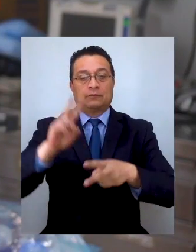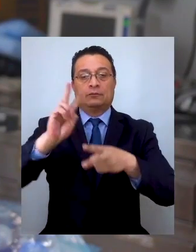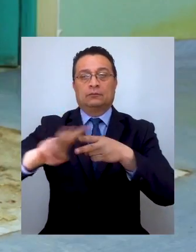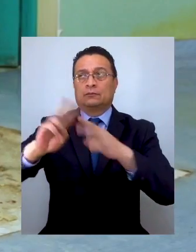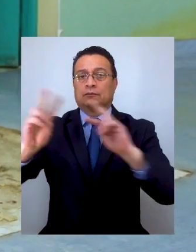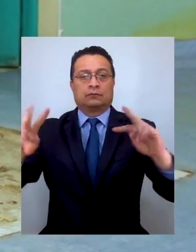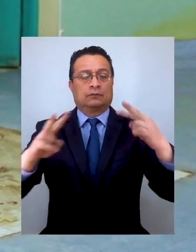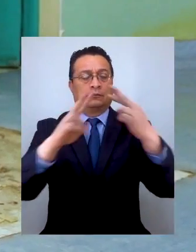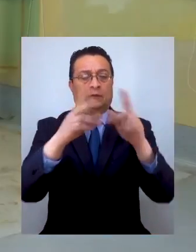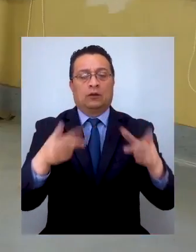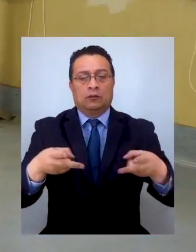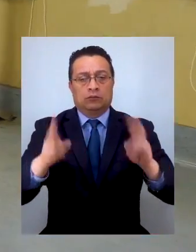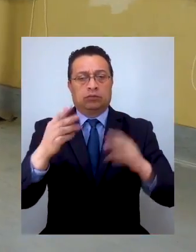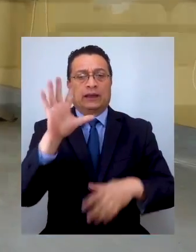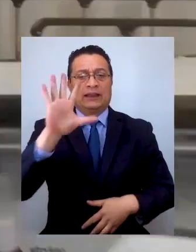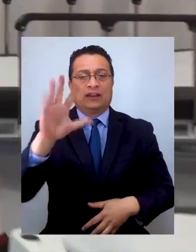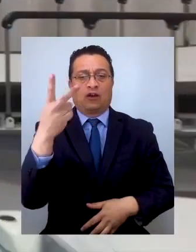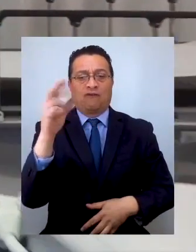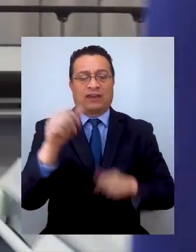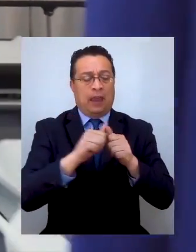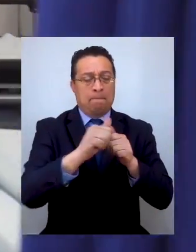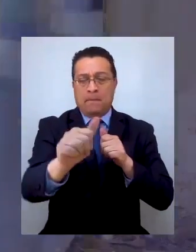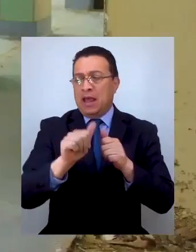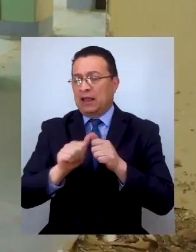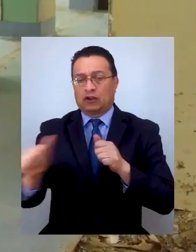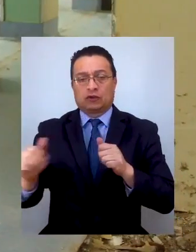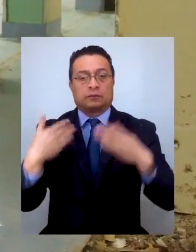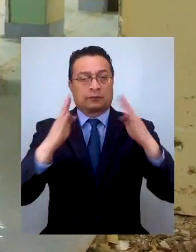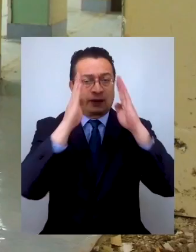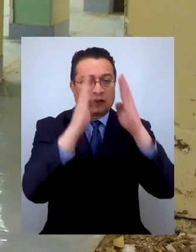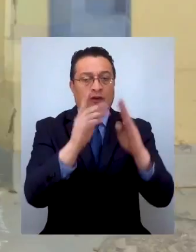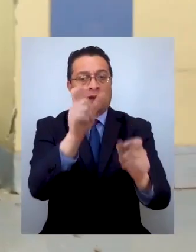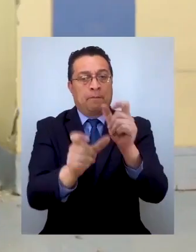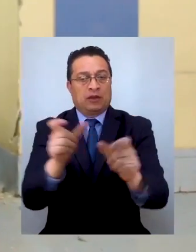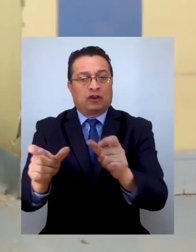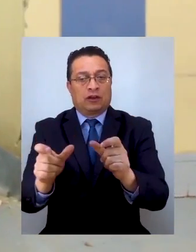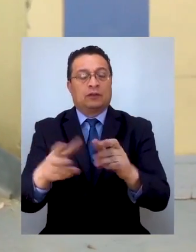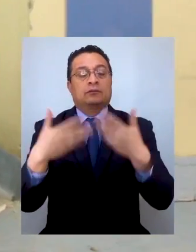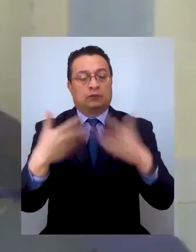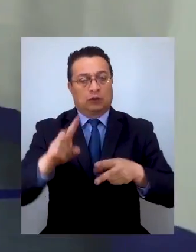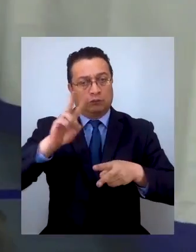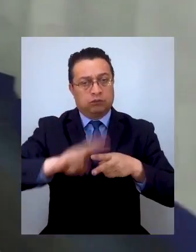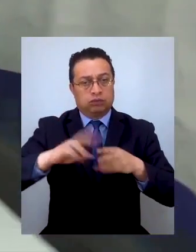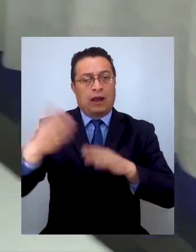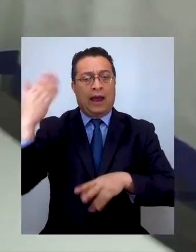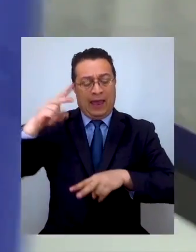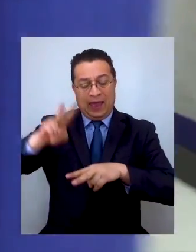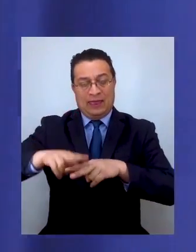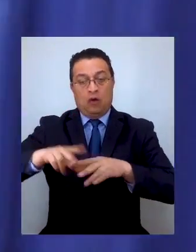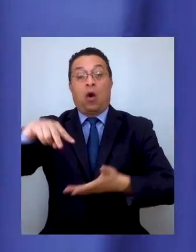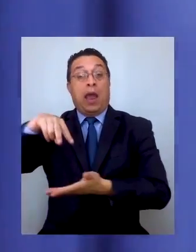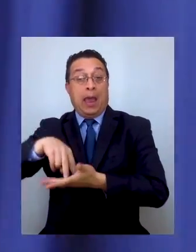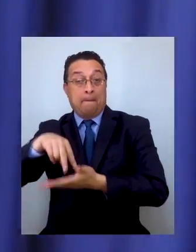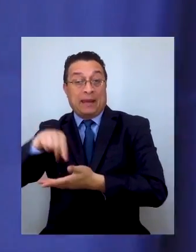de remodelación y de habilitación de 520 metros cuadrados para la atención de pacientes. Con la recuperación de la antigua